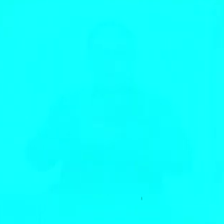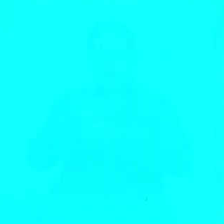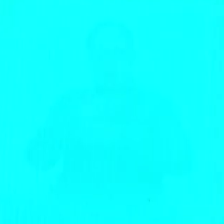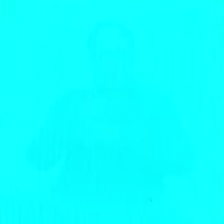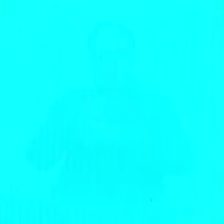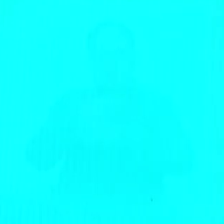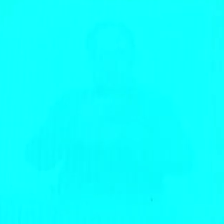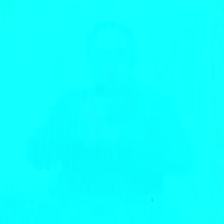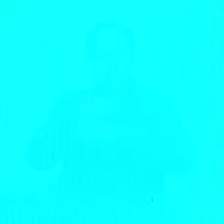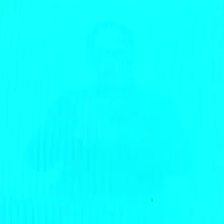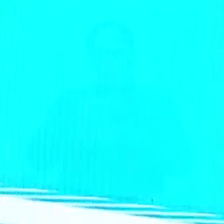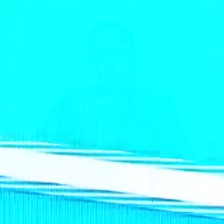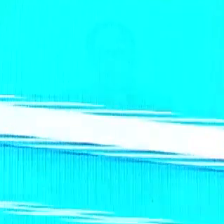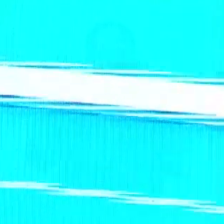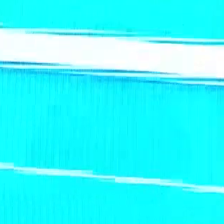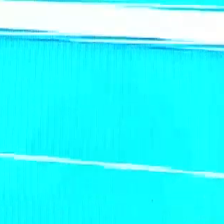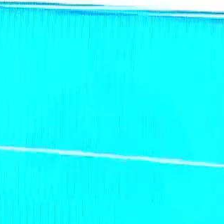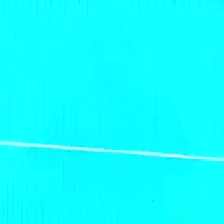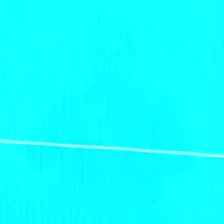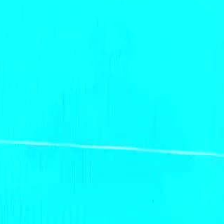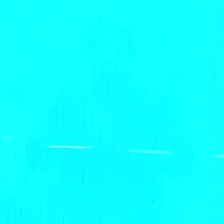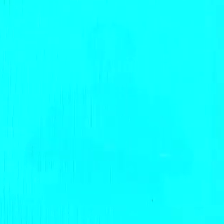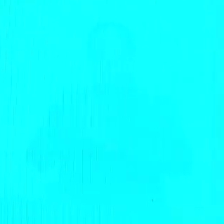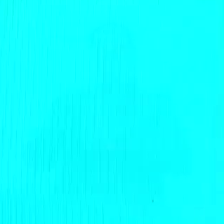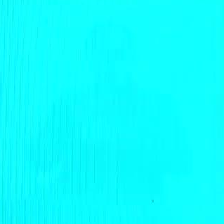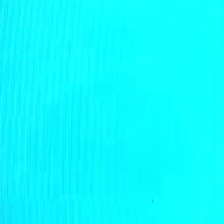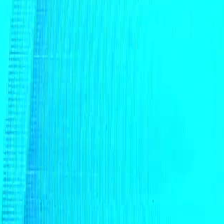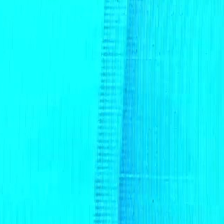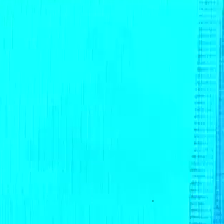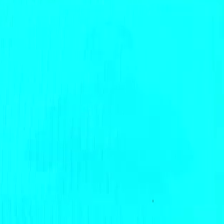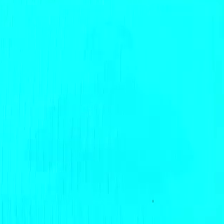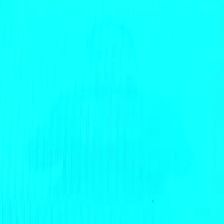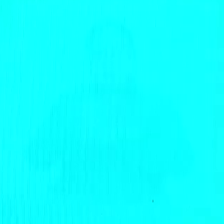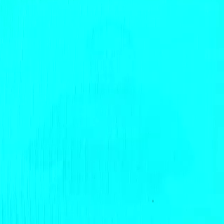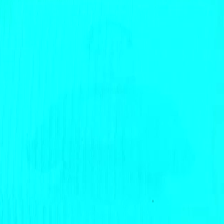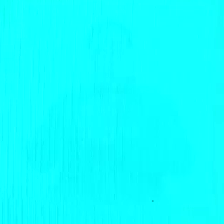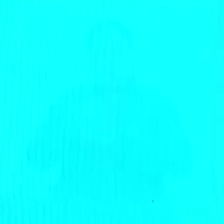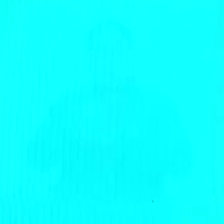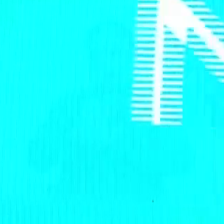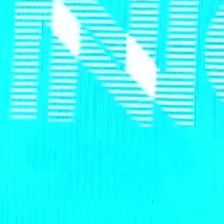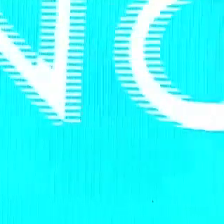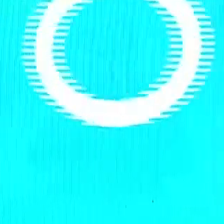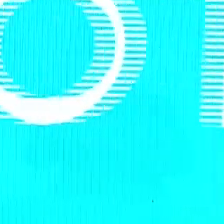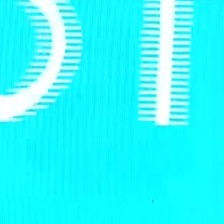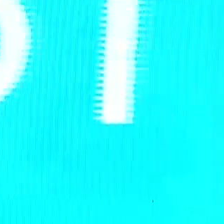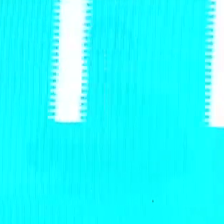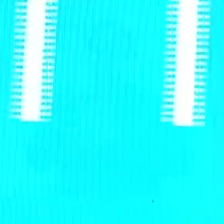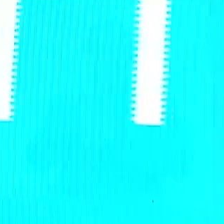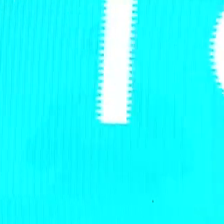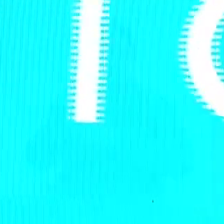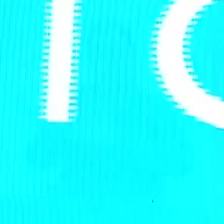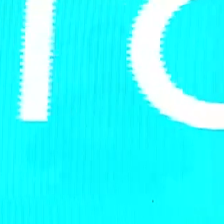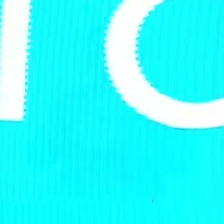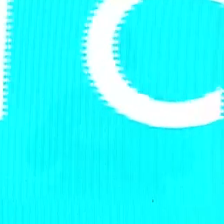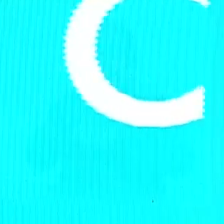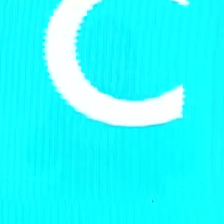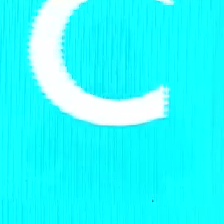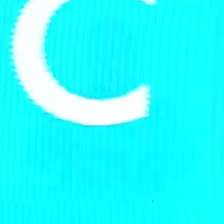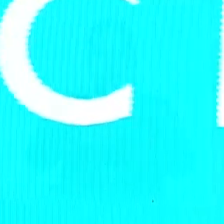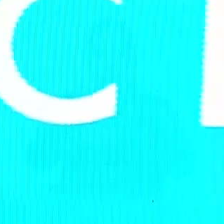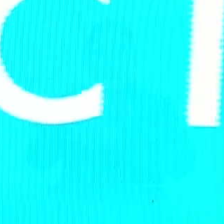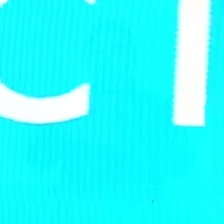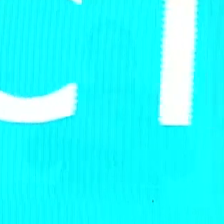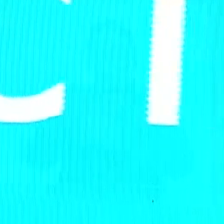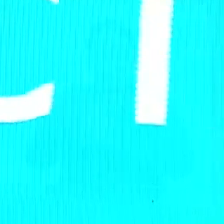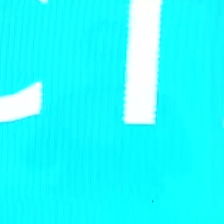Muchas gracias, Claudia. Y precisamente con el desarrollo de lo adelantado, el presidente Luis Arce ha informado este jueves que el proyecto de perforación del